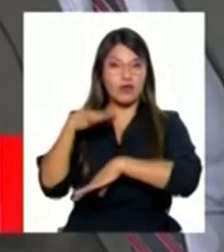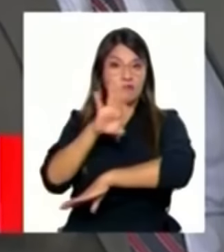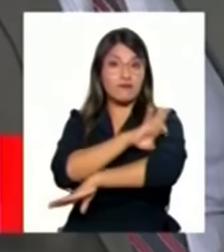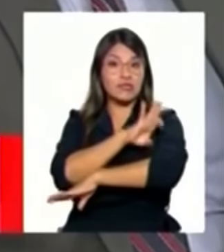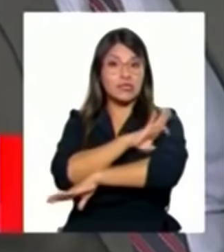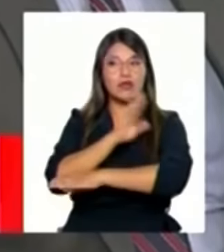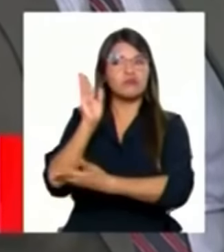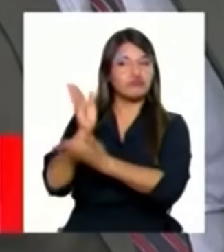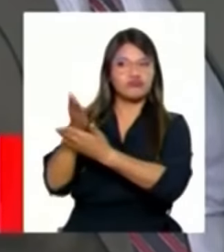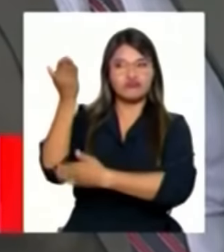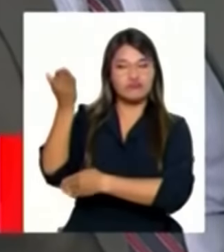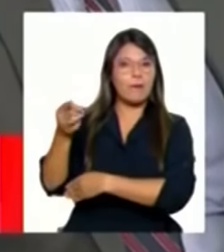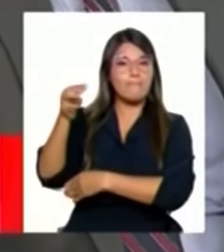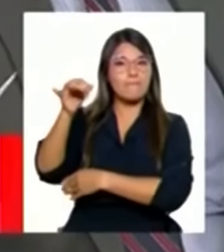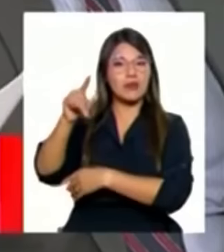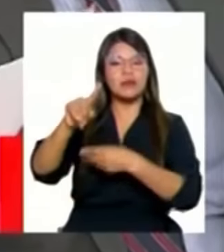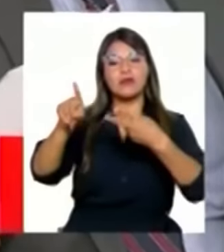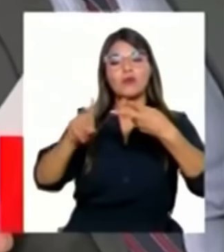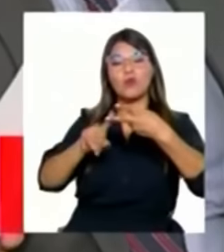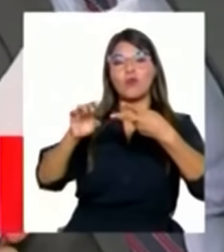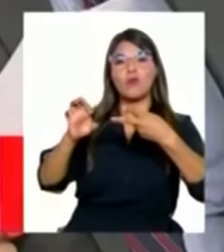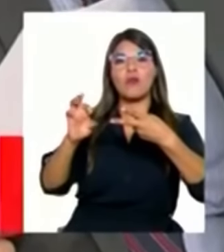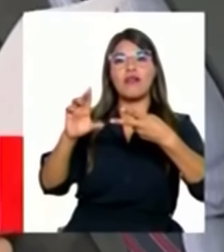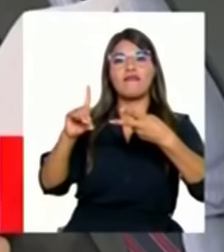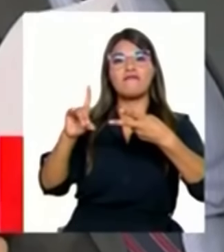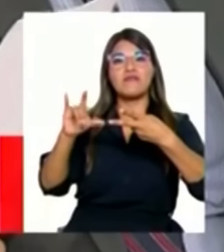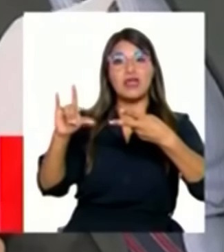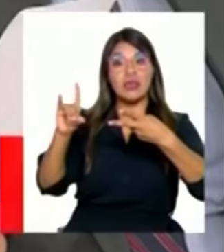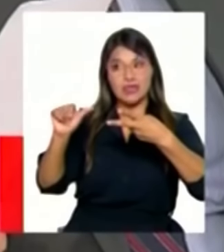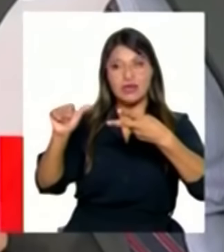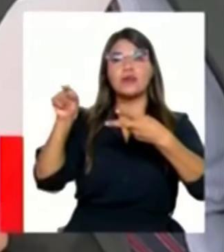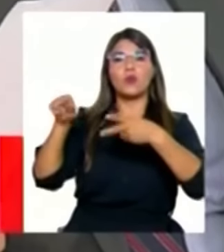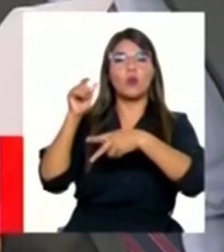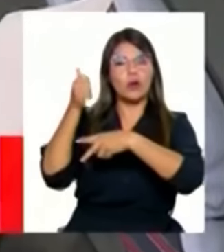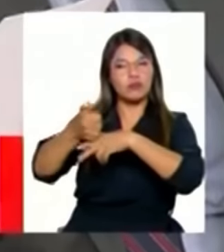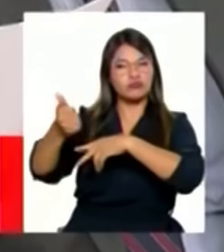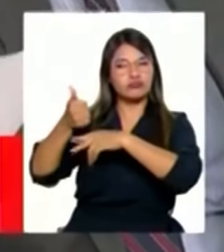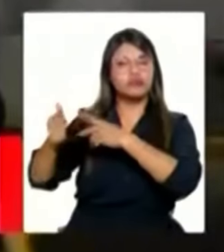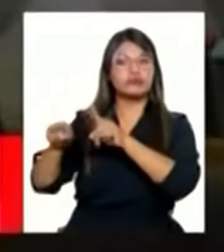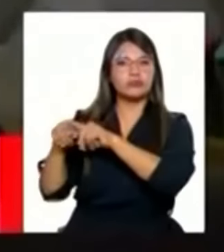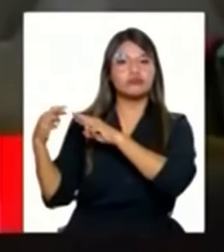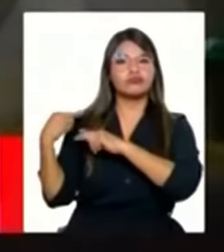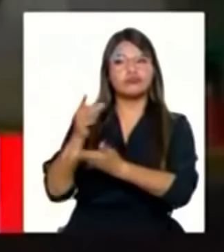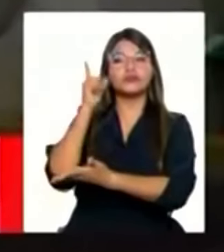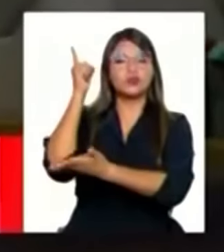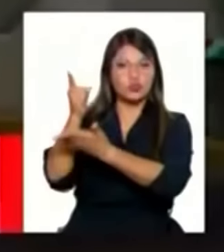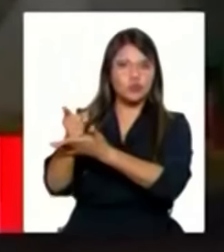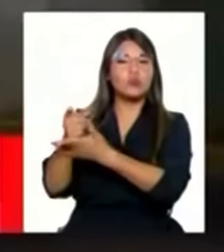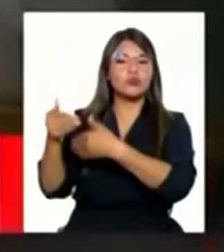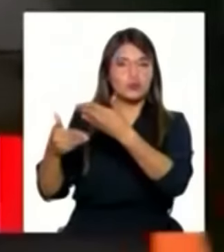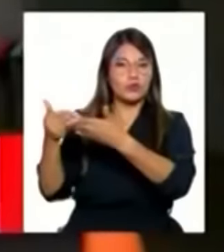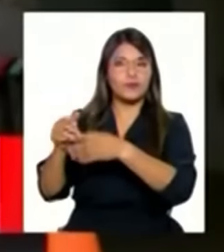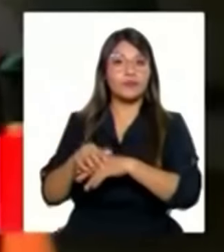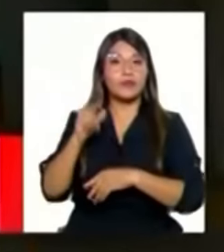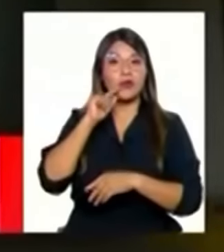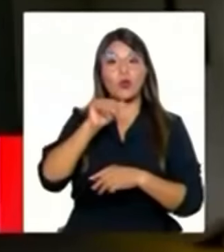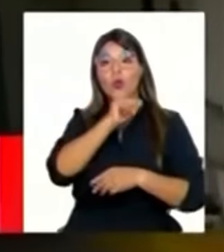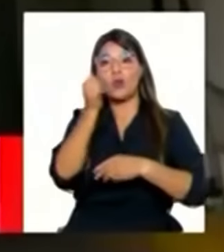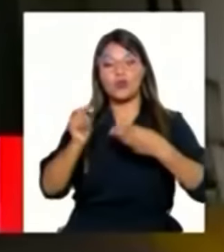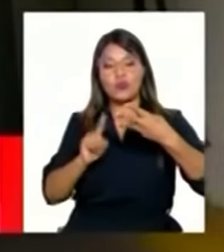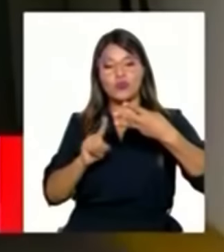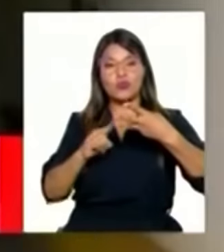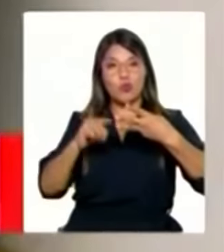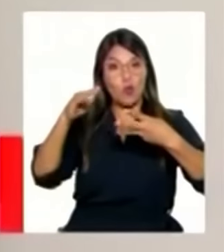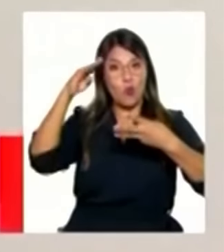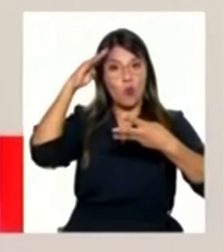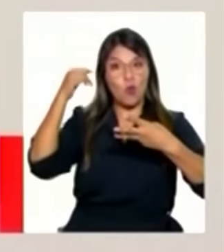Marita Barreto y el fiscal supremo Freddy Niño, encargado de las investigaciones del caso. En tanto, la denuncia contra el coronel Colchado